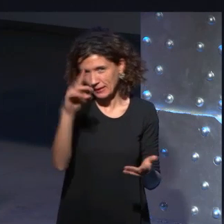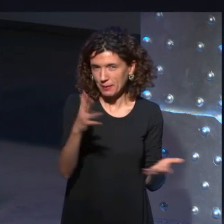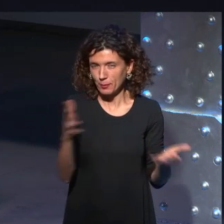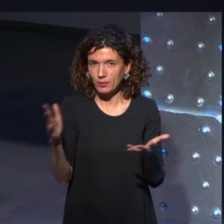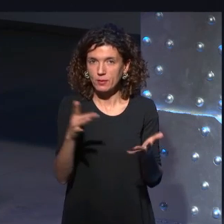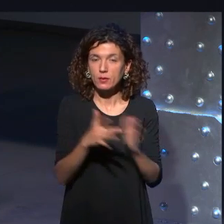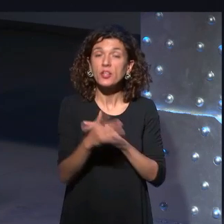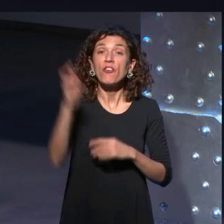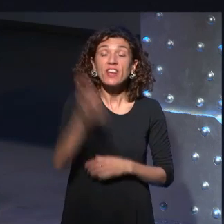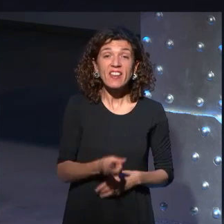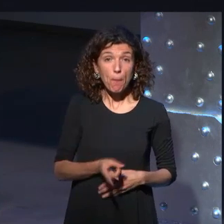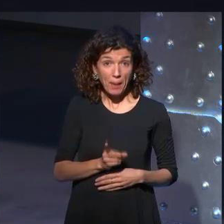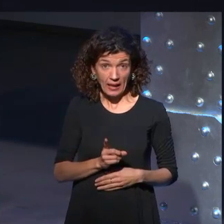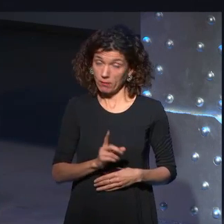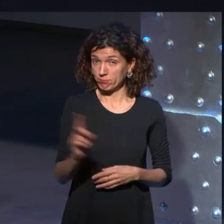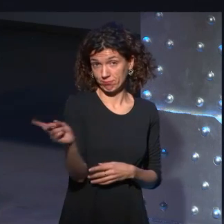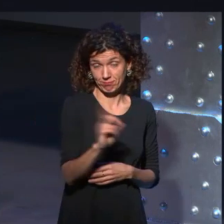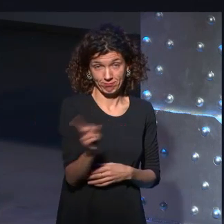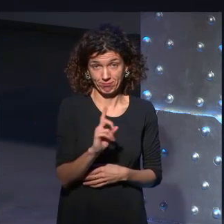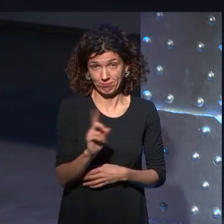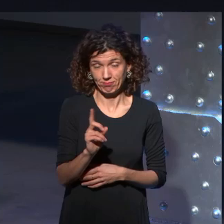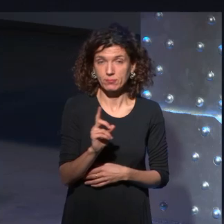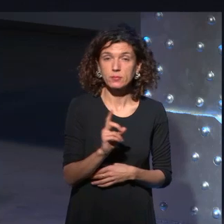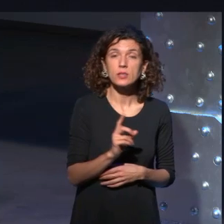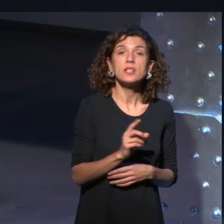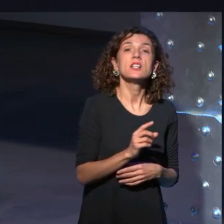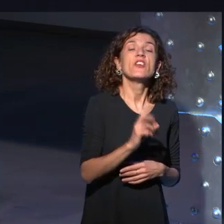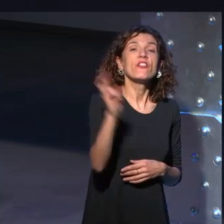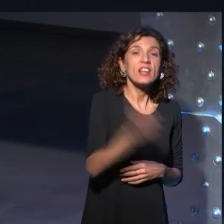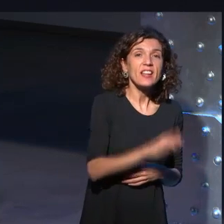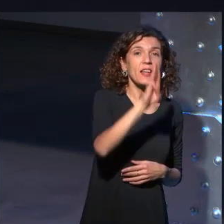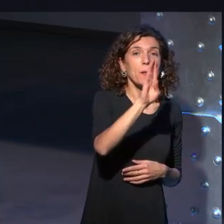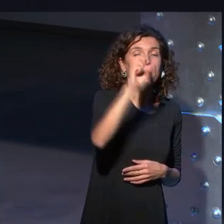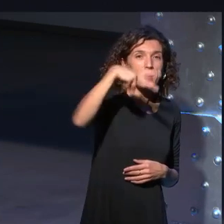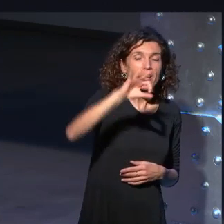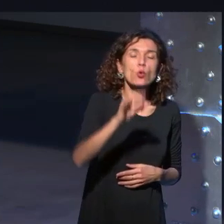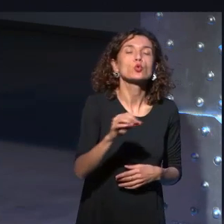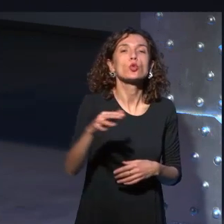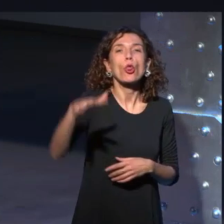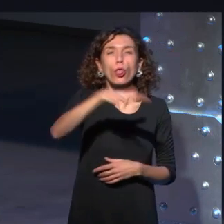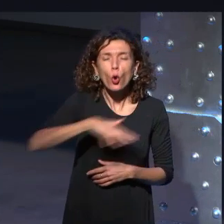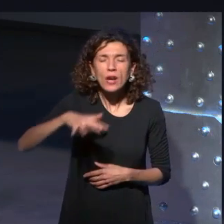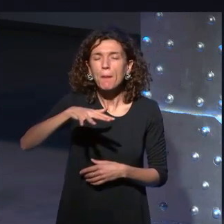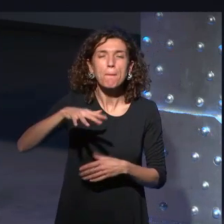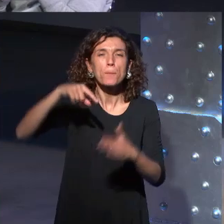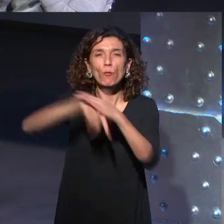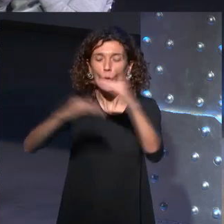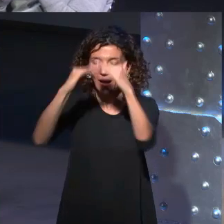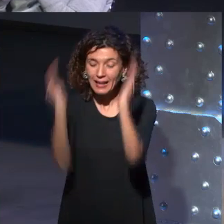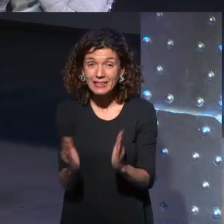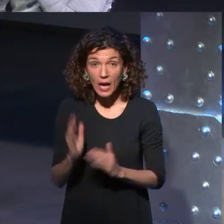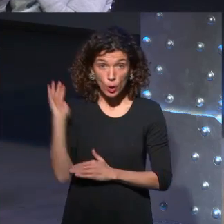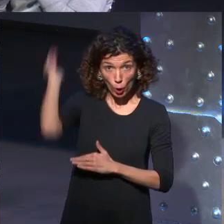Pues no viene de pene, como muchos pueden creer. Viene de penus. Y penus era el lugar más profundo de la casa donde los